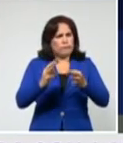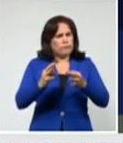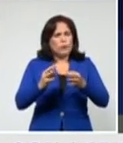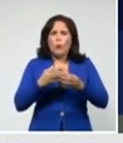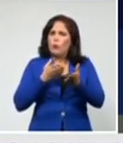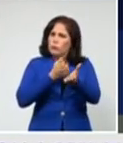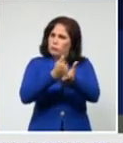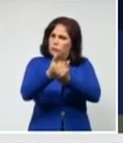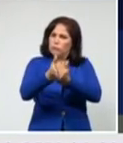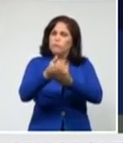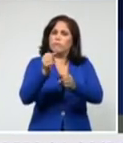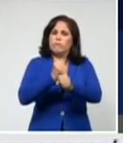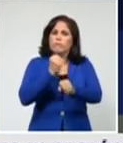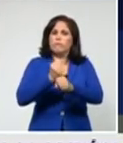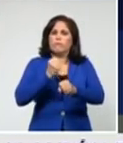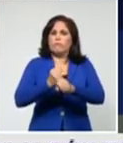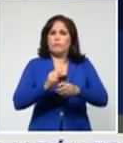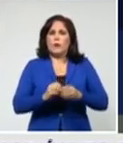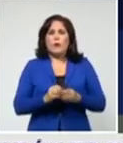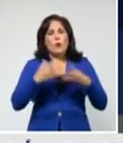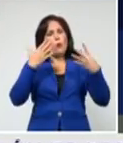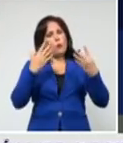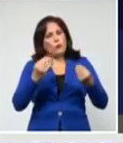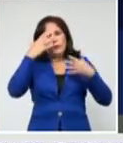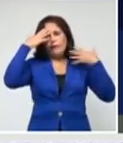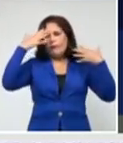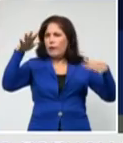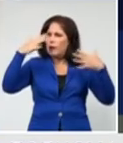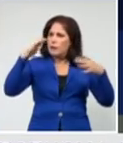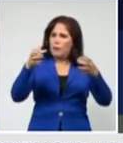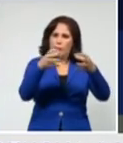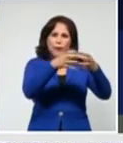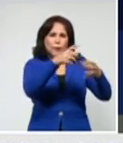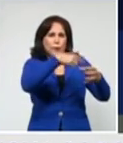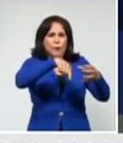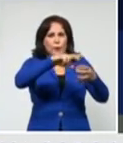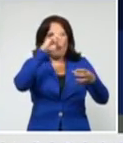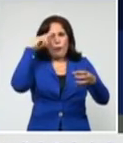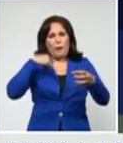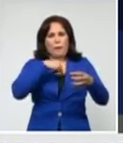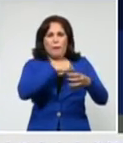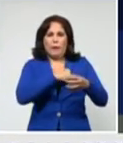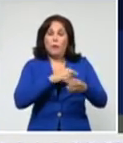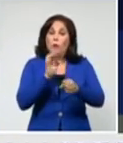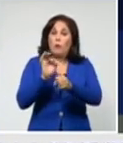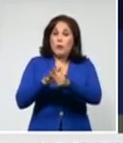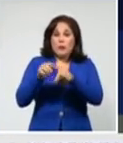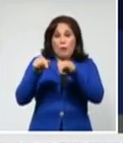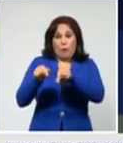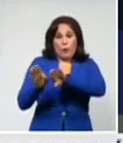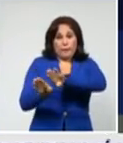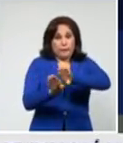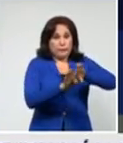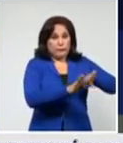continúan realizando. Así que muchas felicidades para la brigada Henry Reeve. Comenzamos nuestra información del